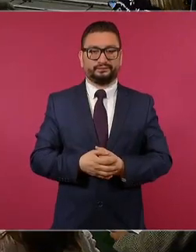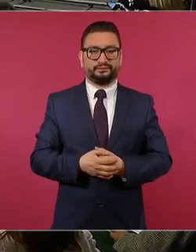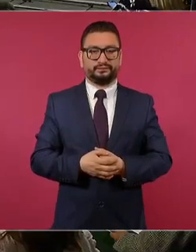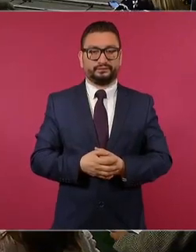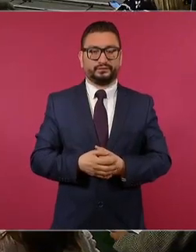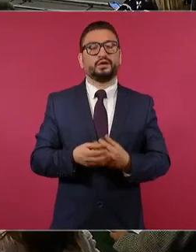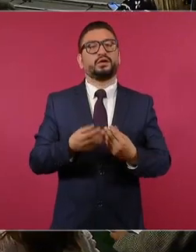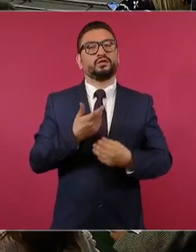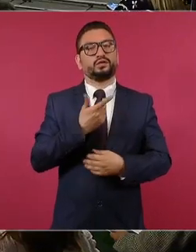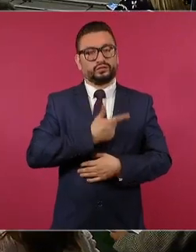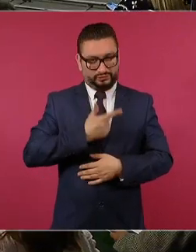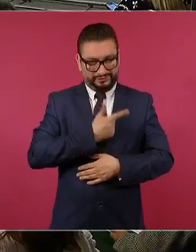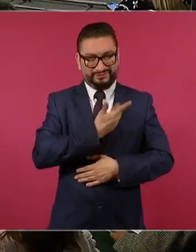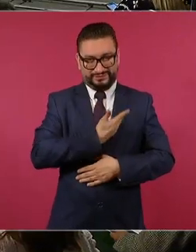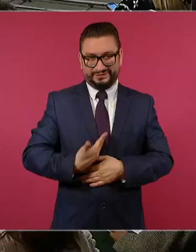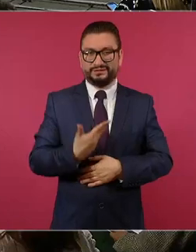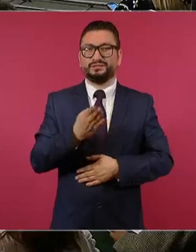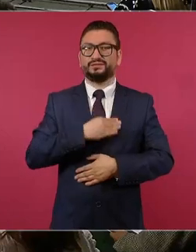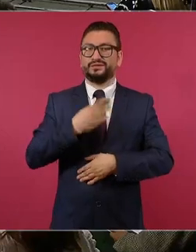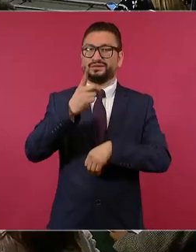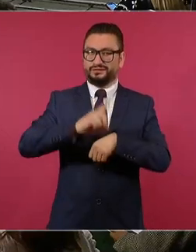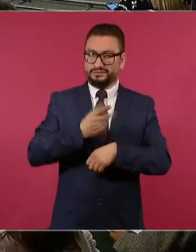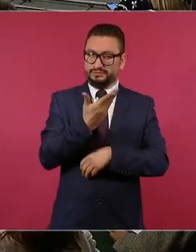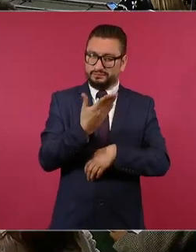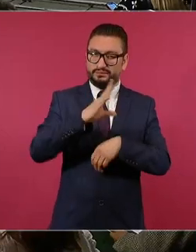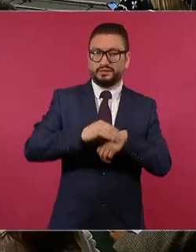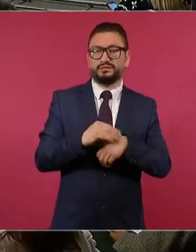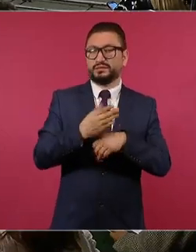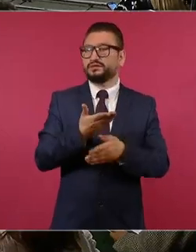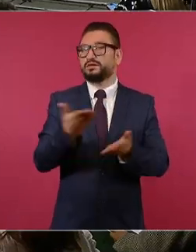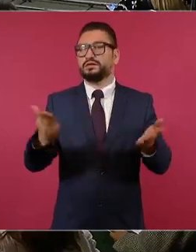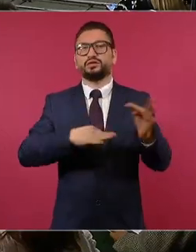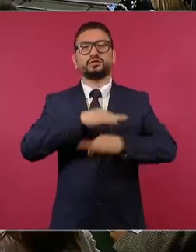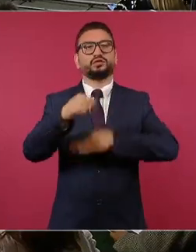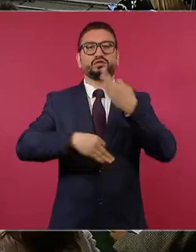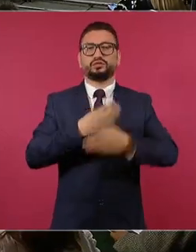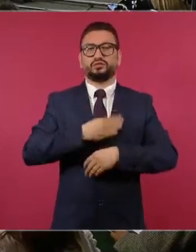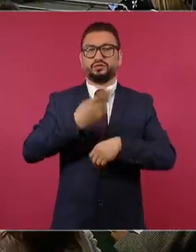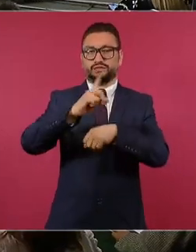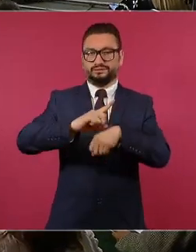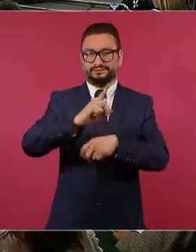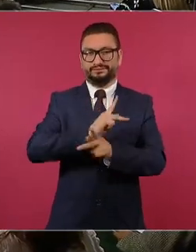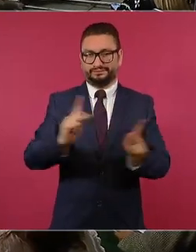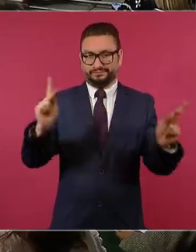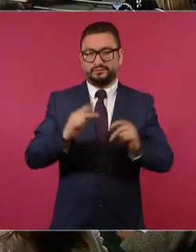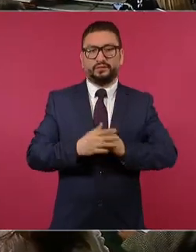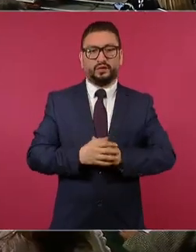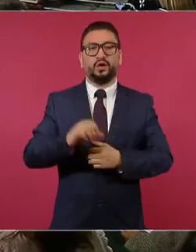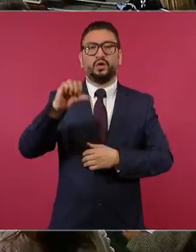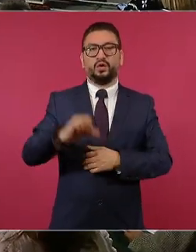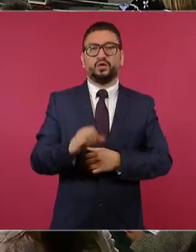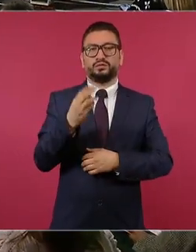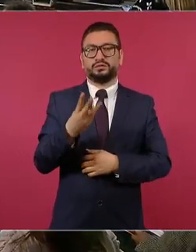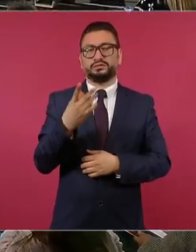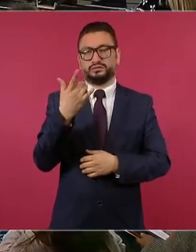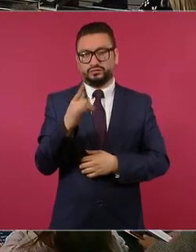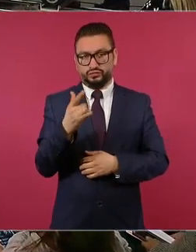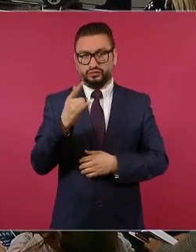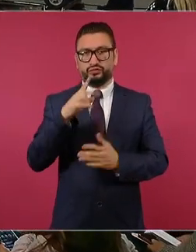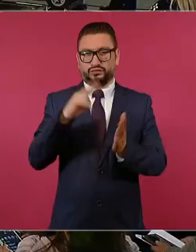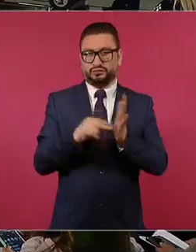Con gusto, presidente. Buenos días, con su permiso. Buenos días a todas, a todos. Hoy es 3 de julio del